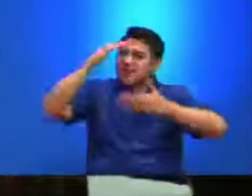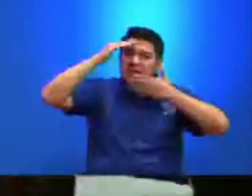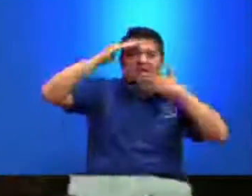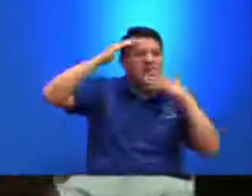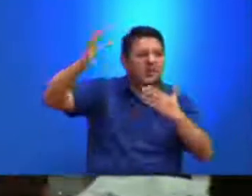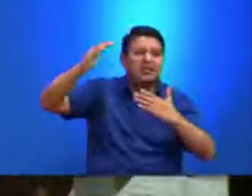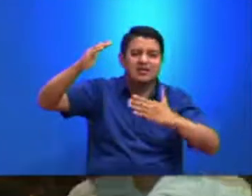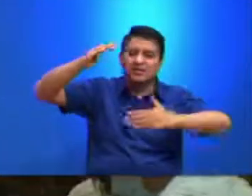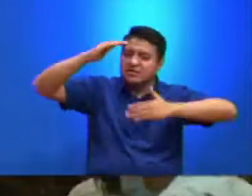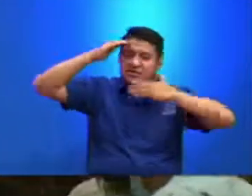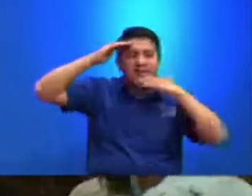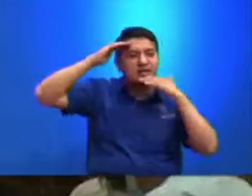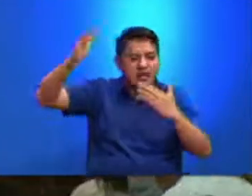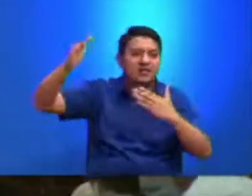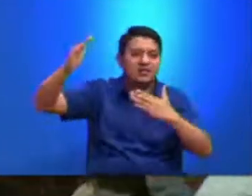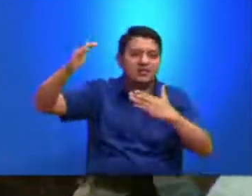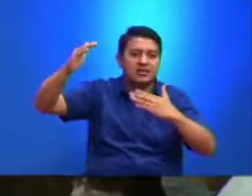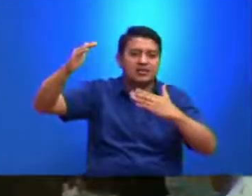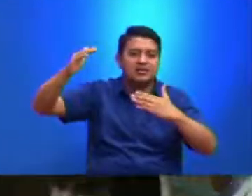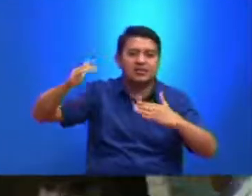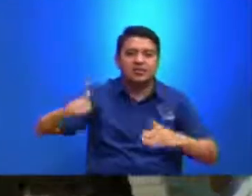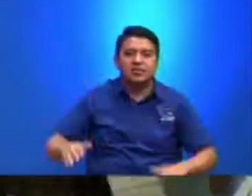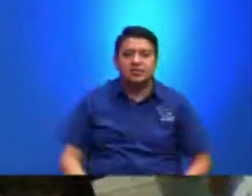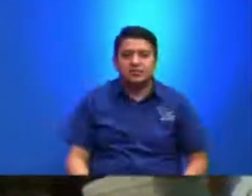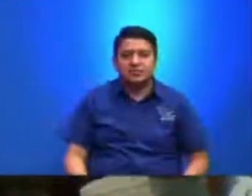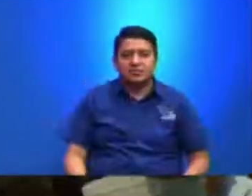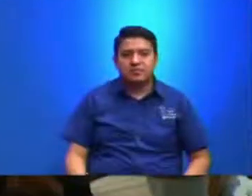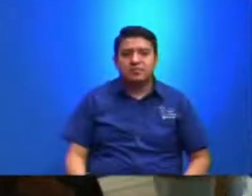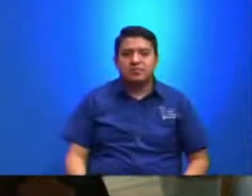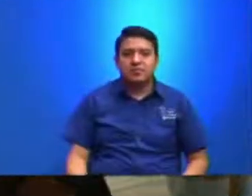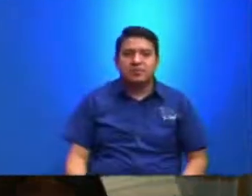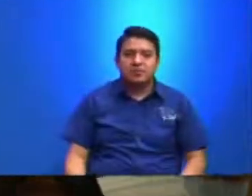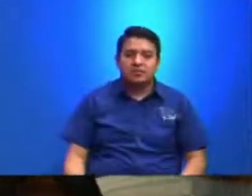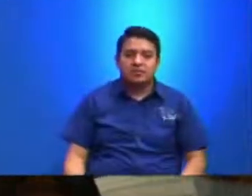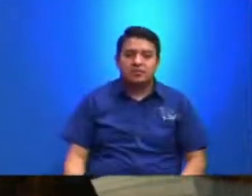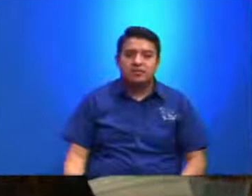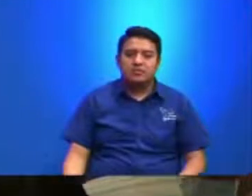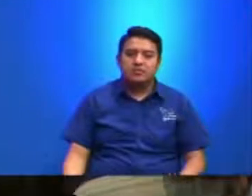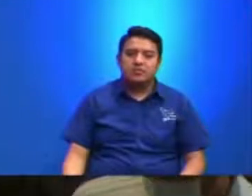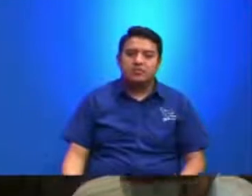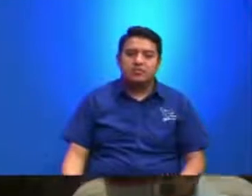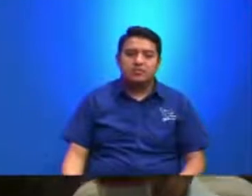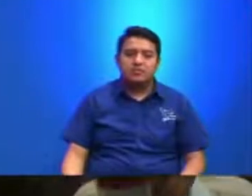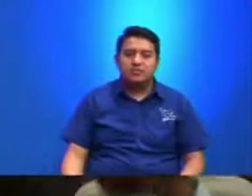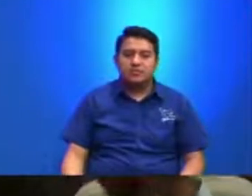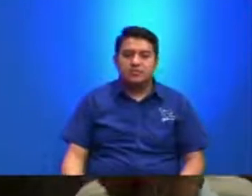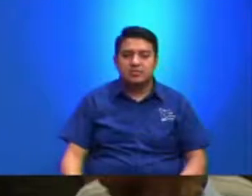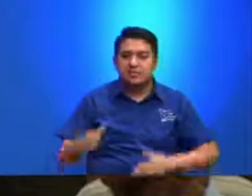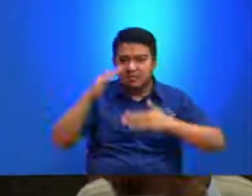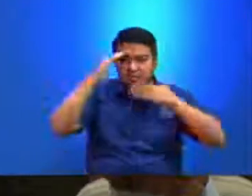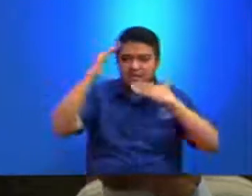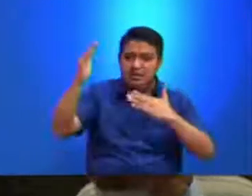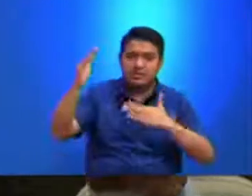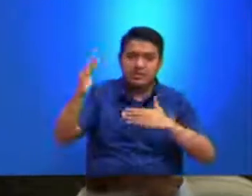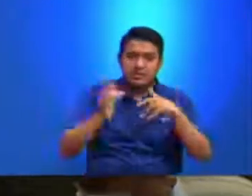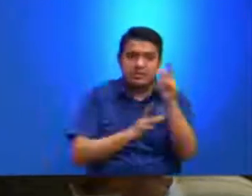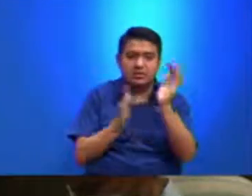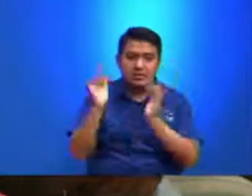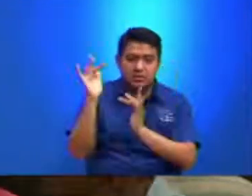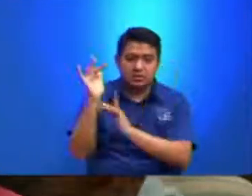Gracias, gracias, Señor. Gracias, gracias, Señor. Gracias, Señor bendito.